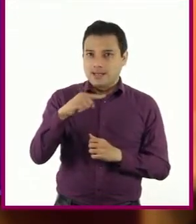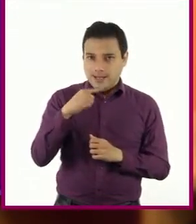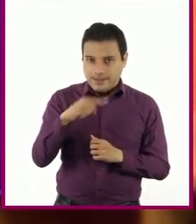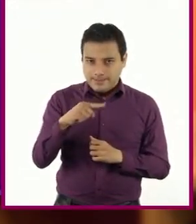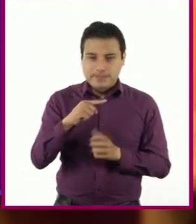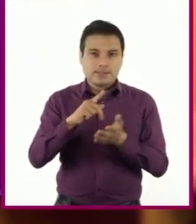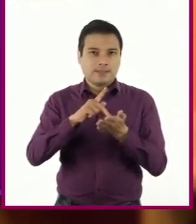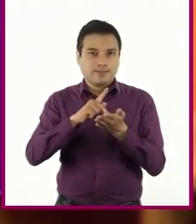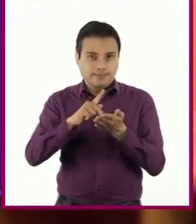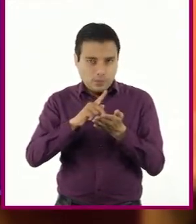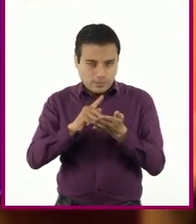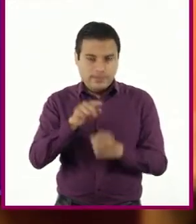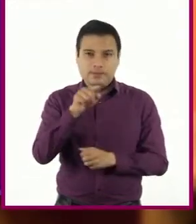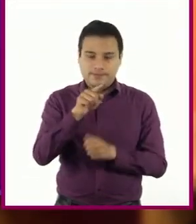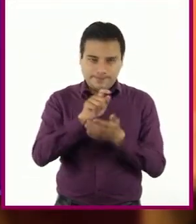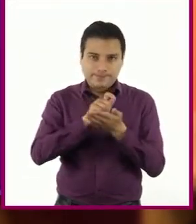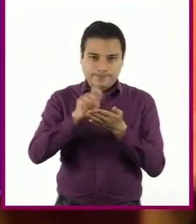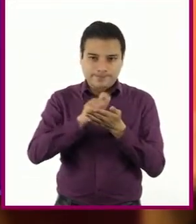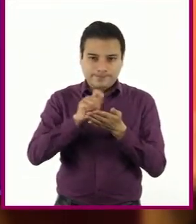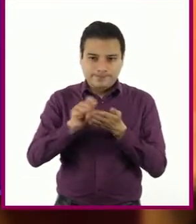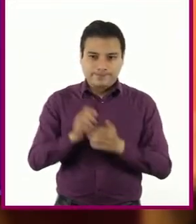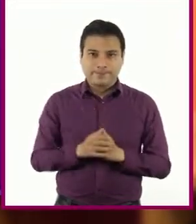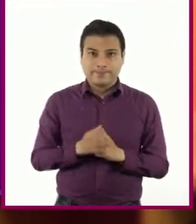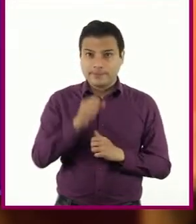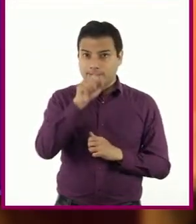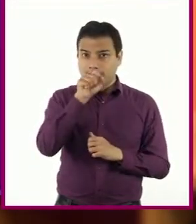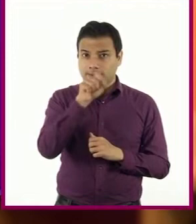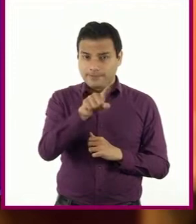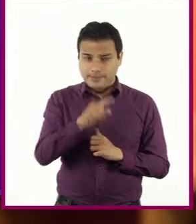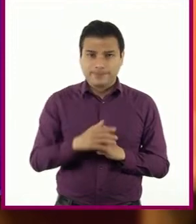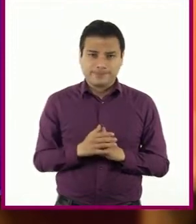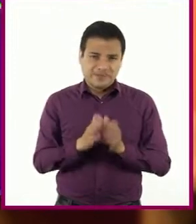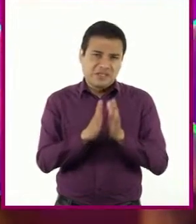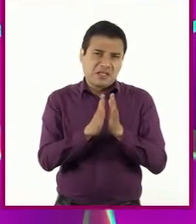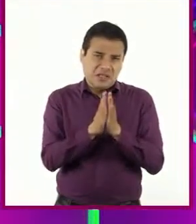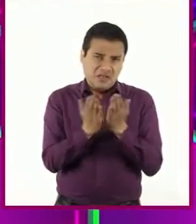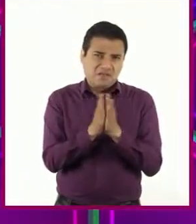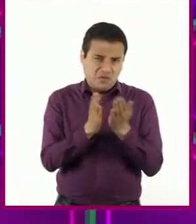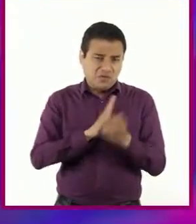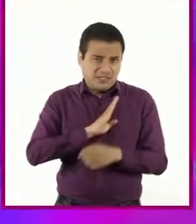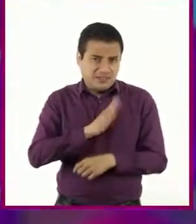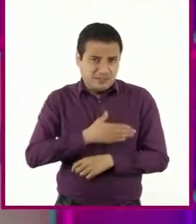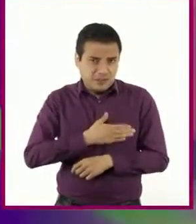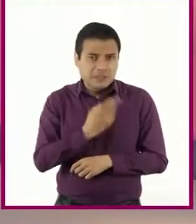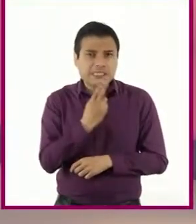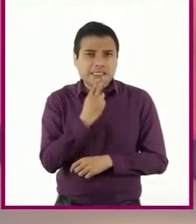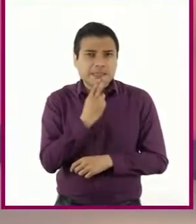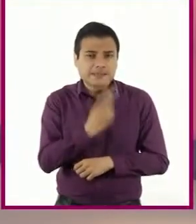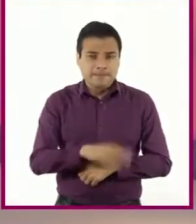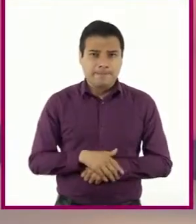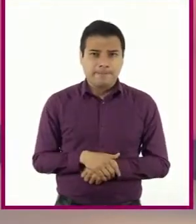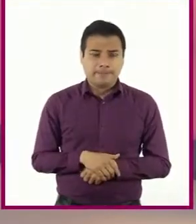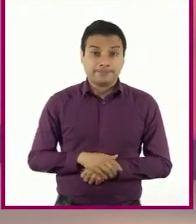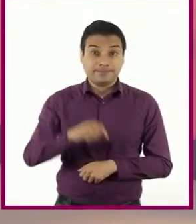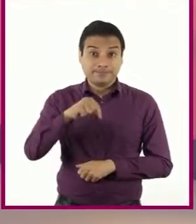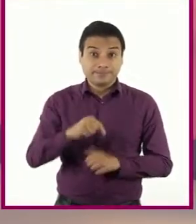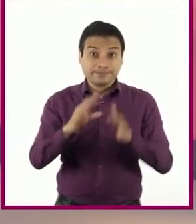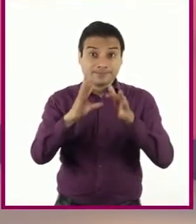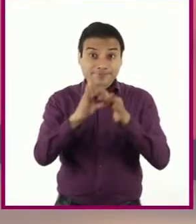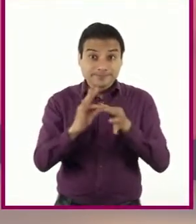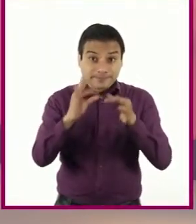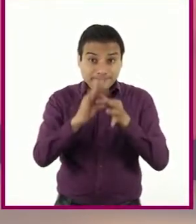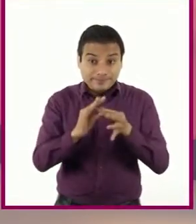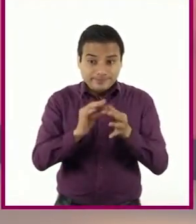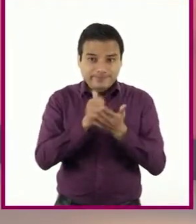que puedan tomar notas. También podría ayudarles tener a la mano su libro de texto. Recuerden que todo lo que vean es para reforzar